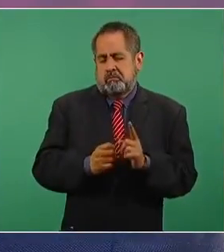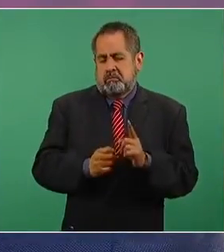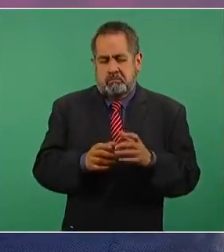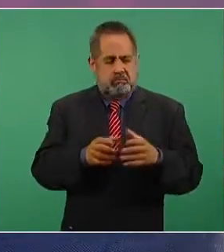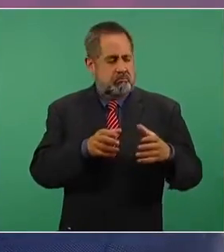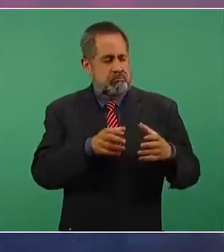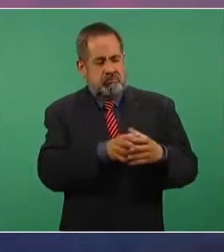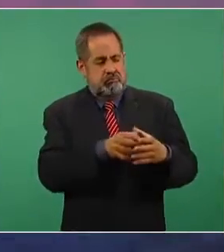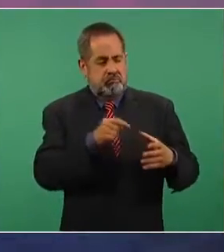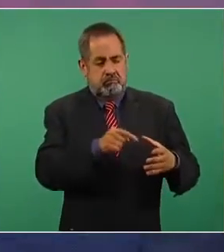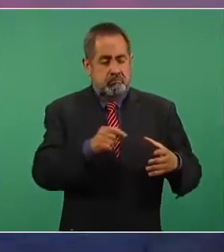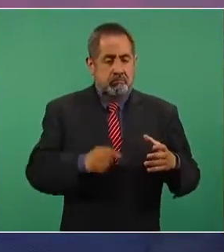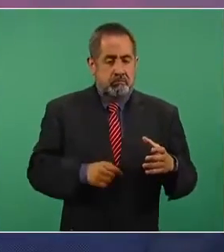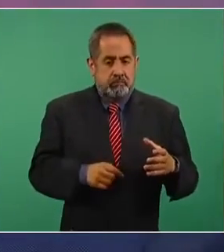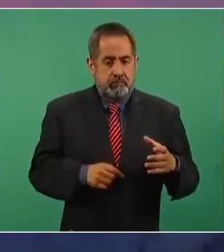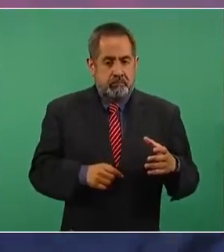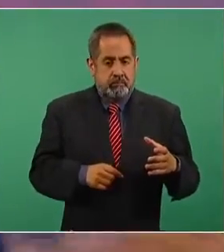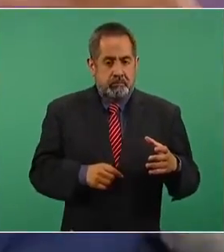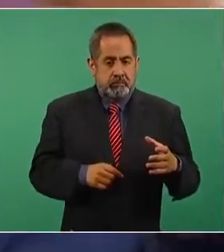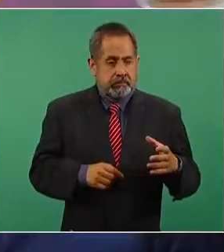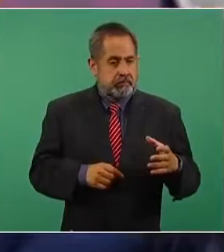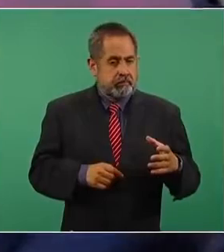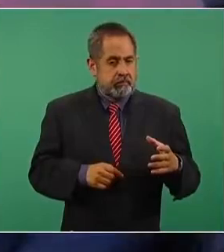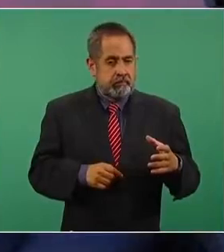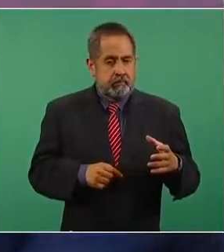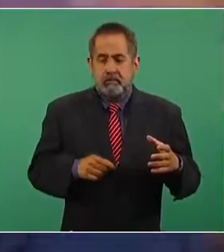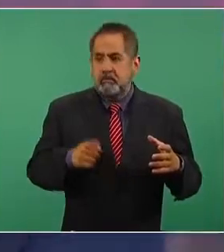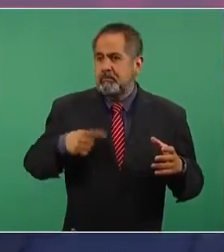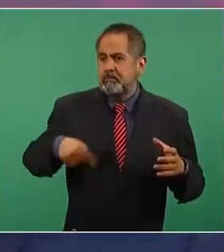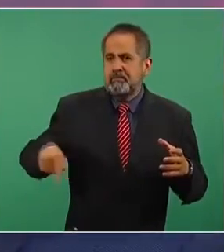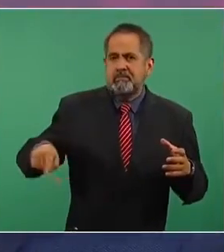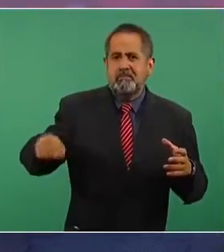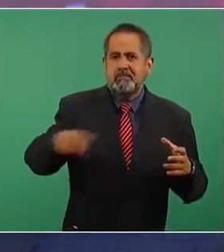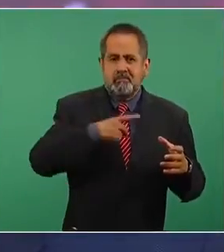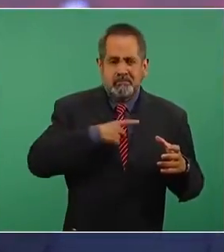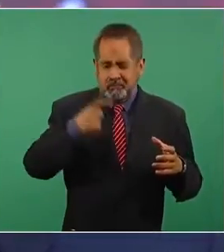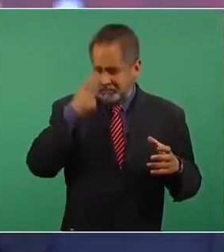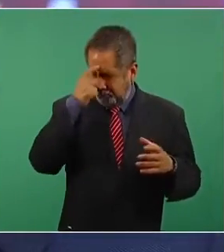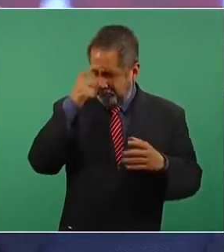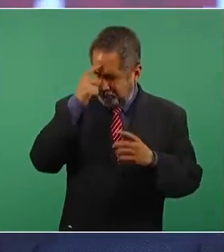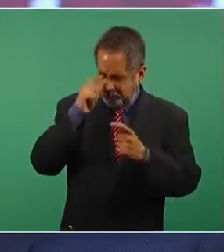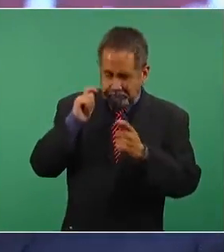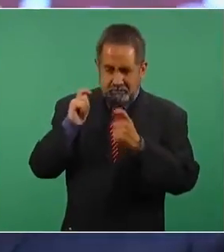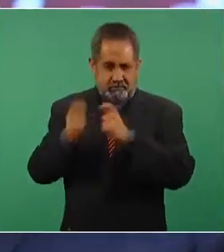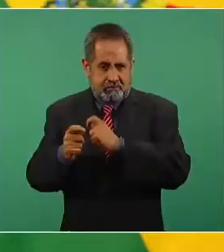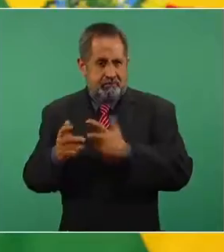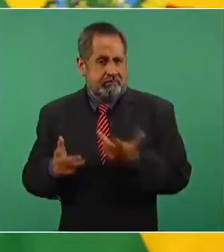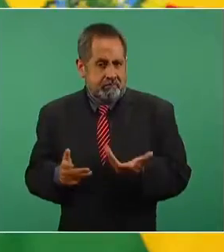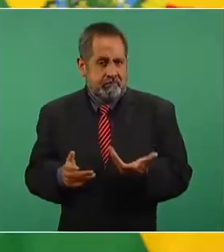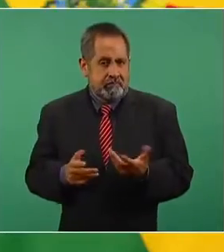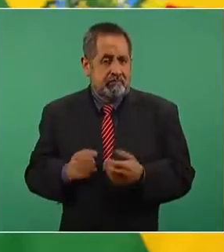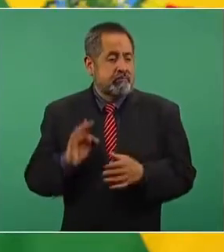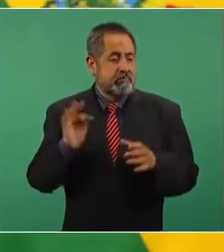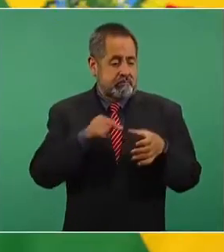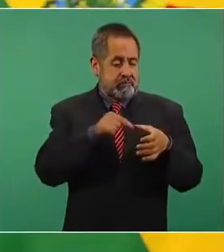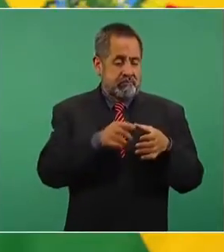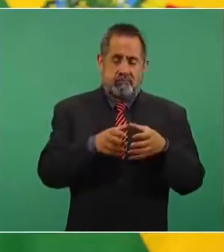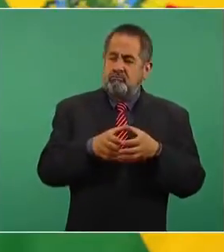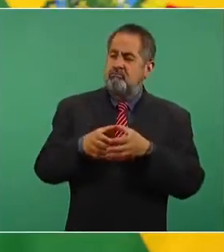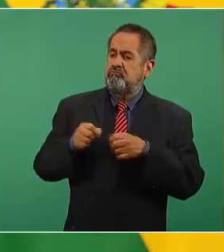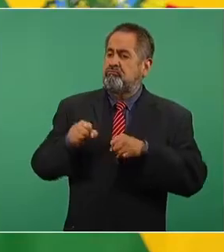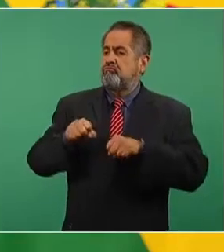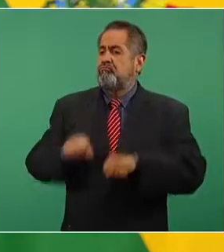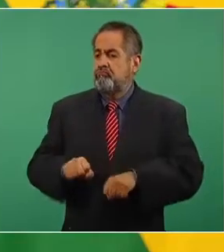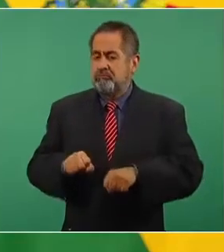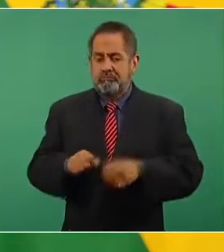¿sí?, y no es la toma de conciencia de un pueblo entero, esa vanguardia se